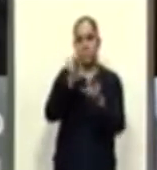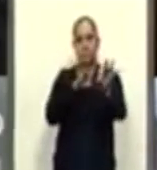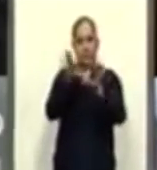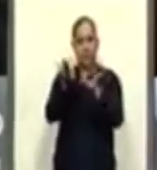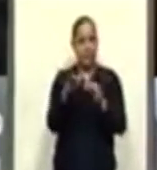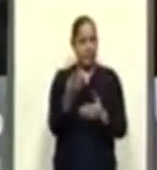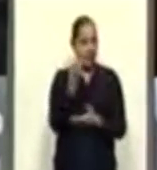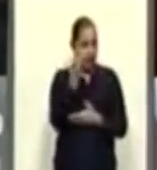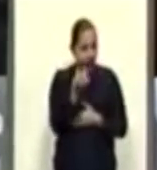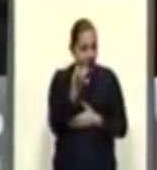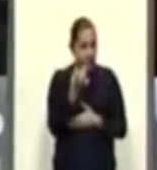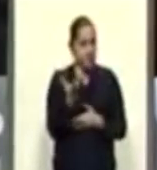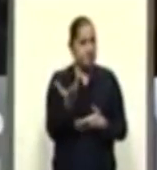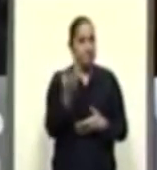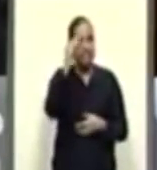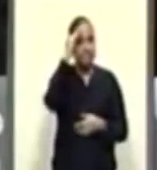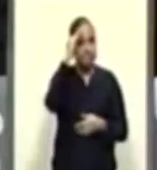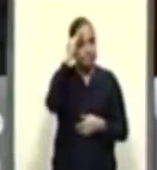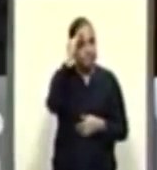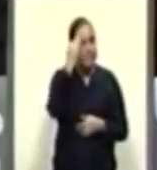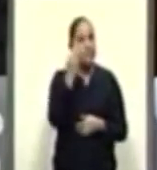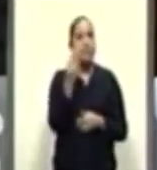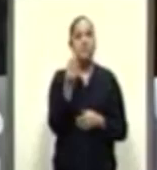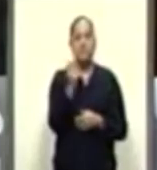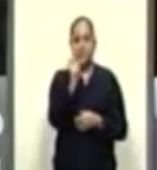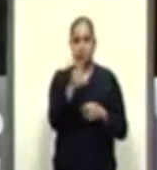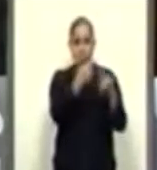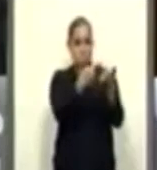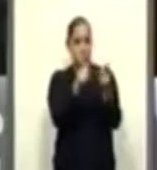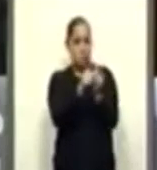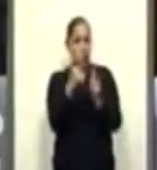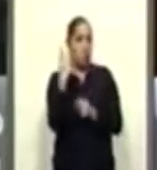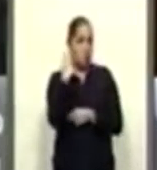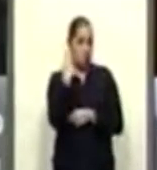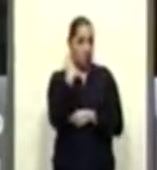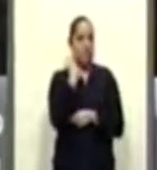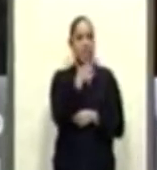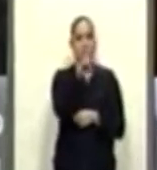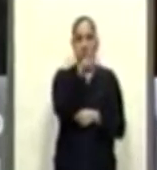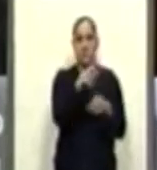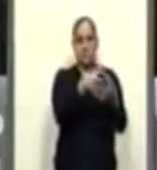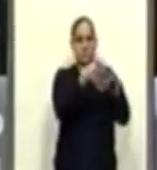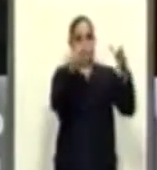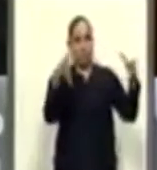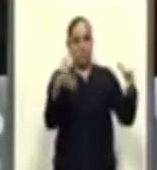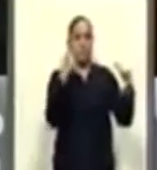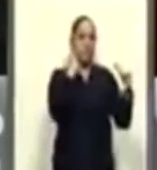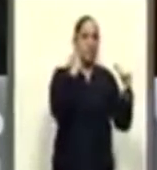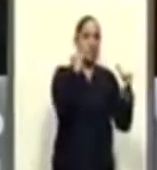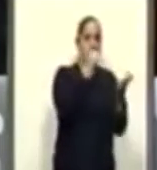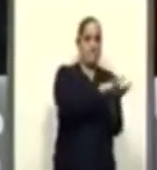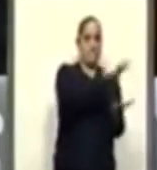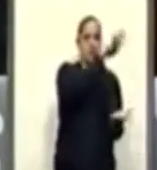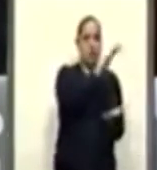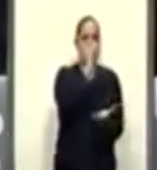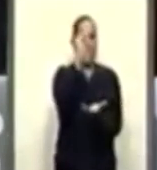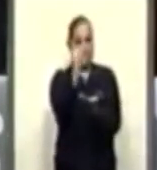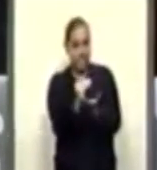que los partidos políticos de siempre, que son minoría en la Ciudad de México, busquen ser